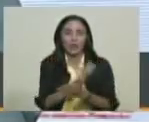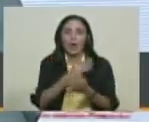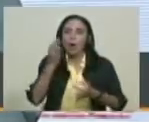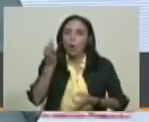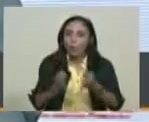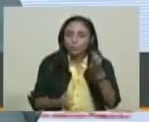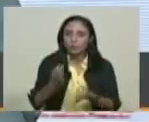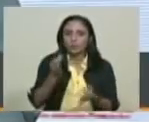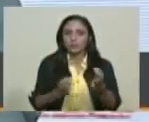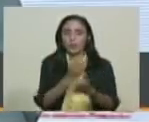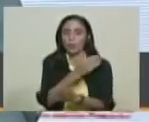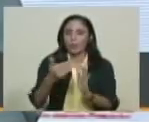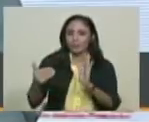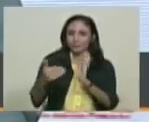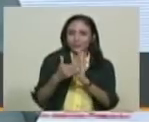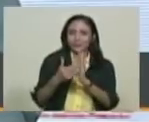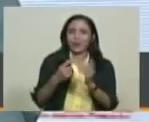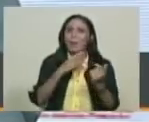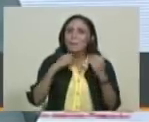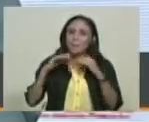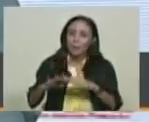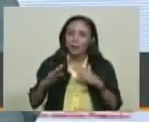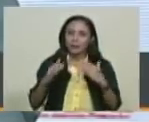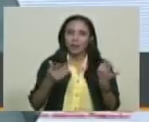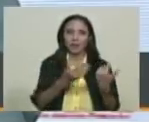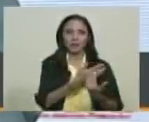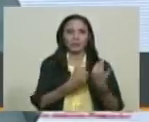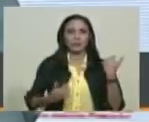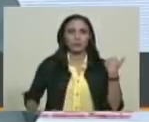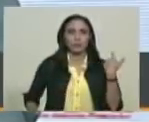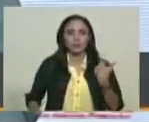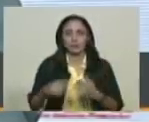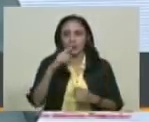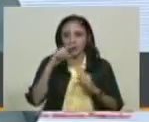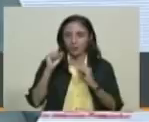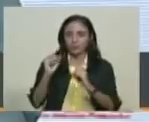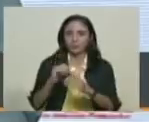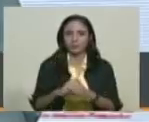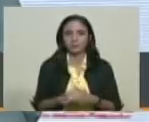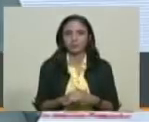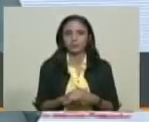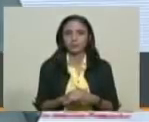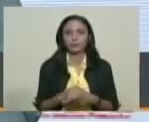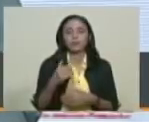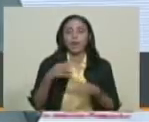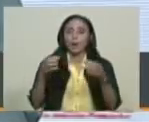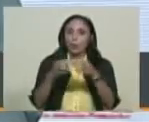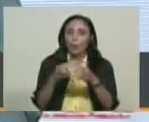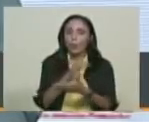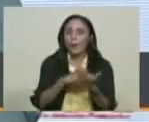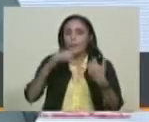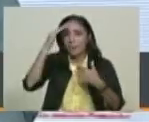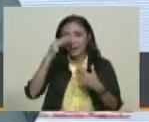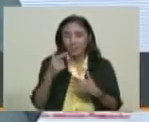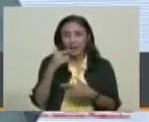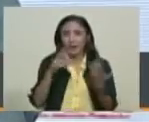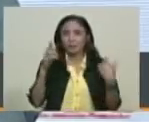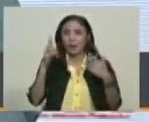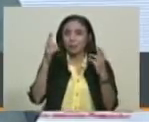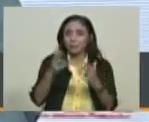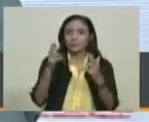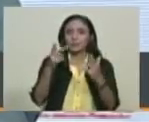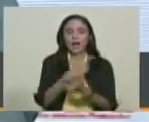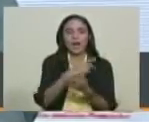juicio por el intento de asesinato del presidente Nicolás Maduro y el alto mando político, institucional y militar del país se